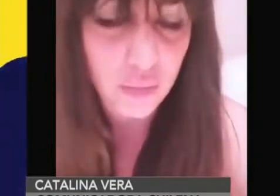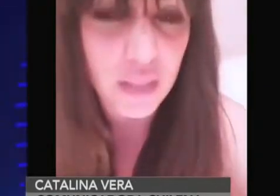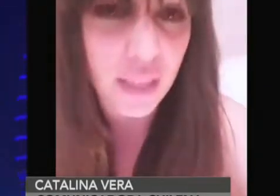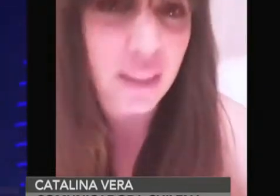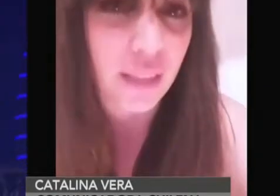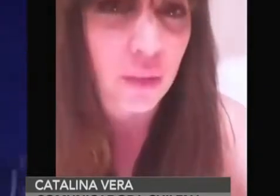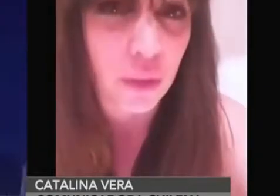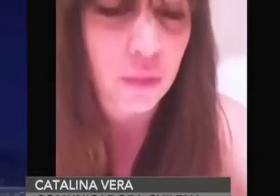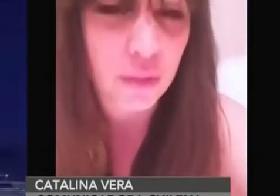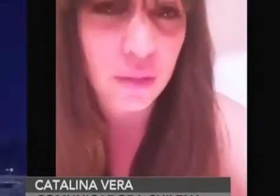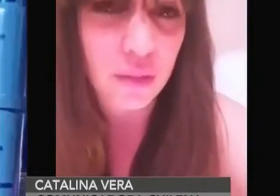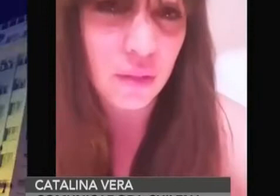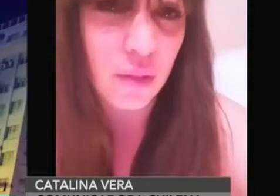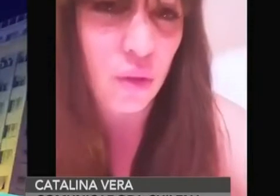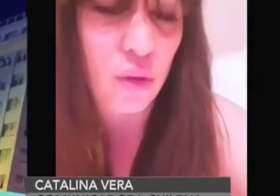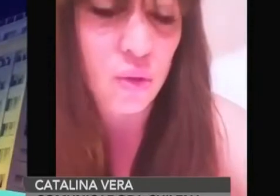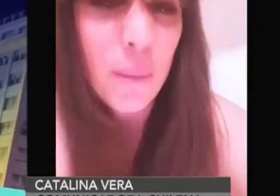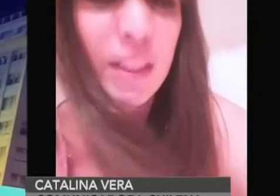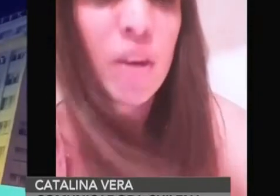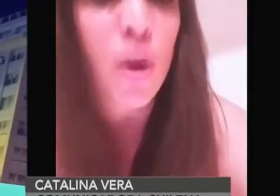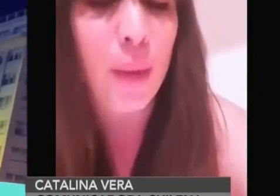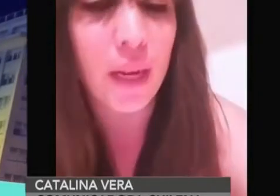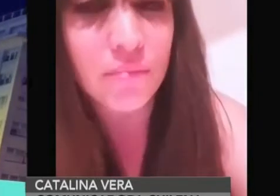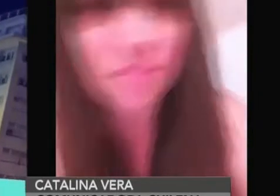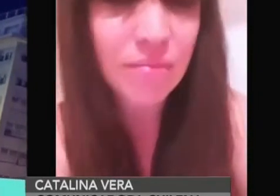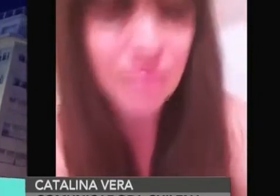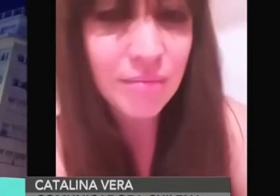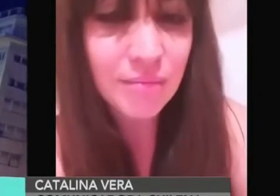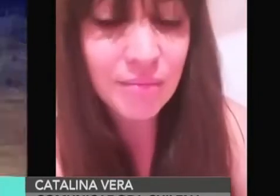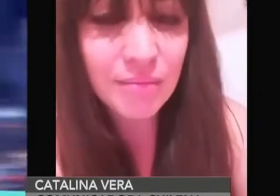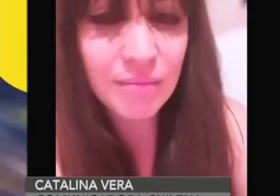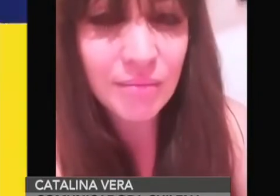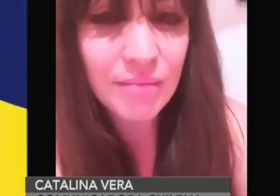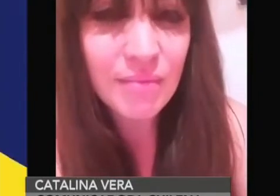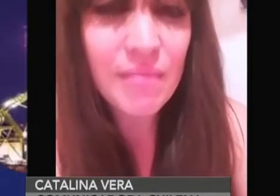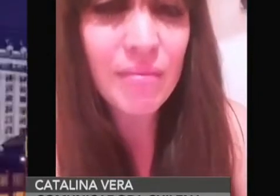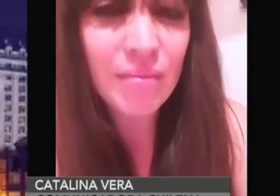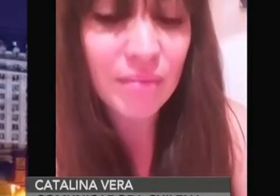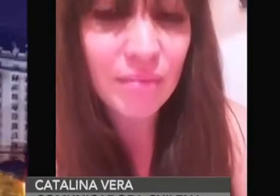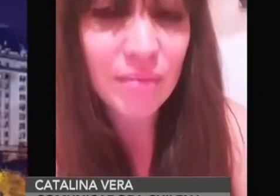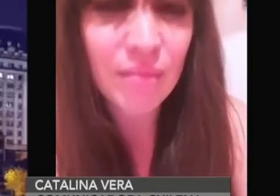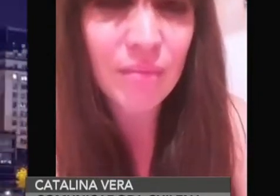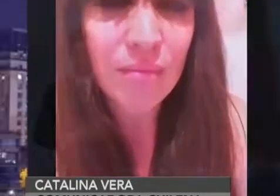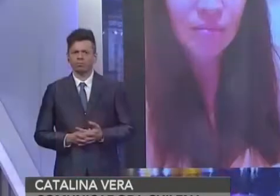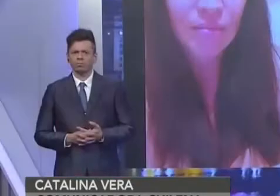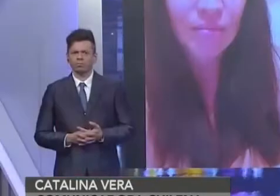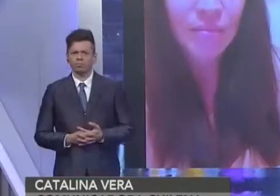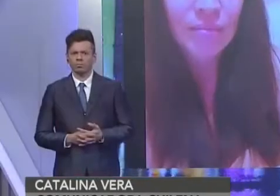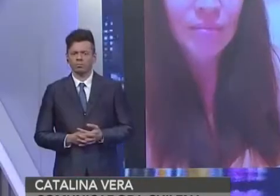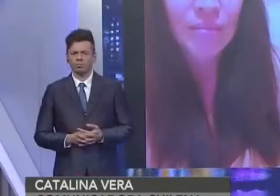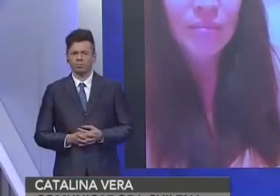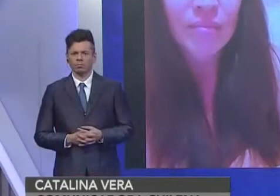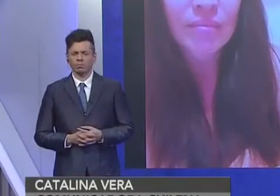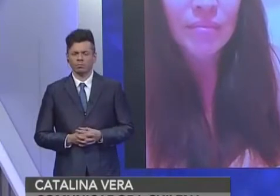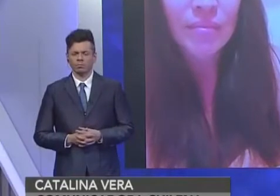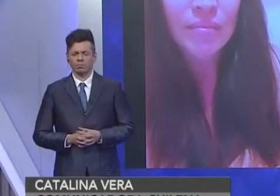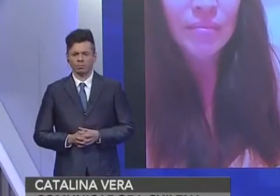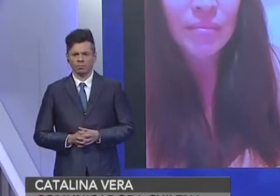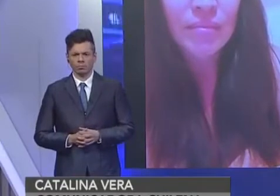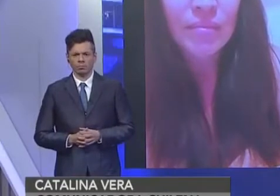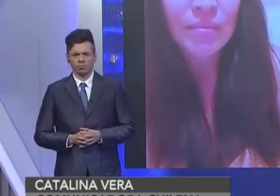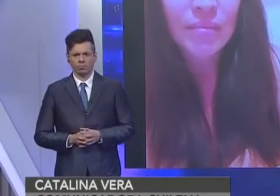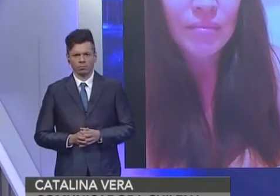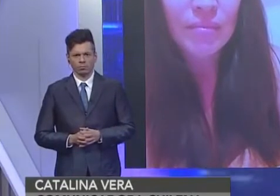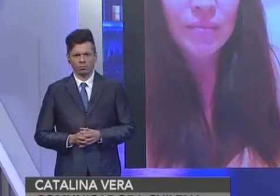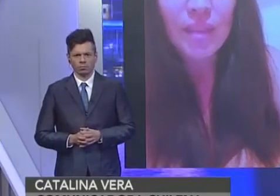comercio. Así que están dando. Catalina, ¿y cómo está el tema de las fronteras en Chile? ¿Están abiertas las fronteras para cualquier persona que quiera